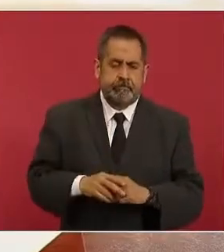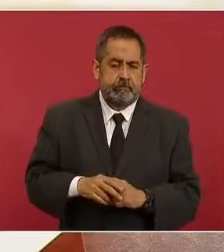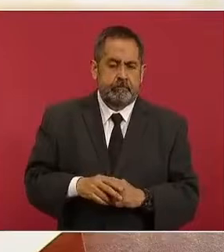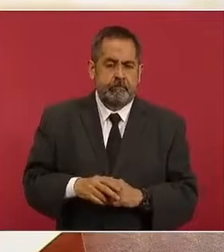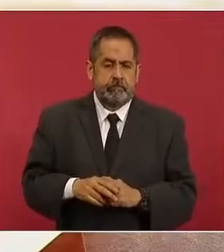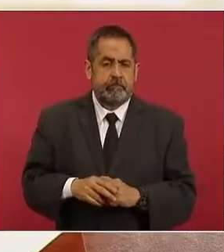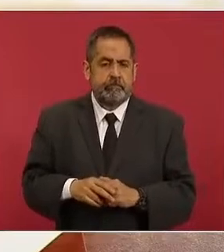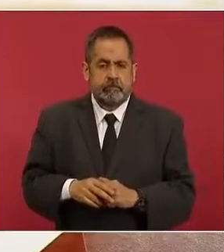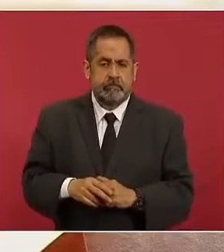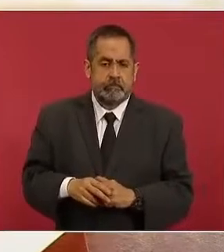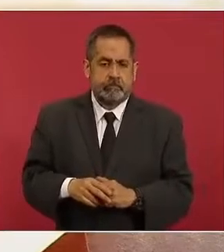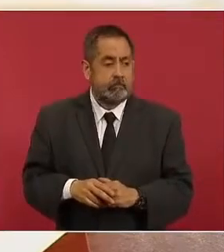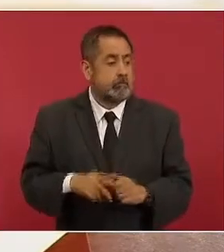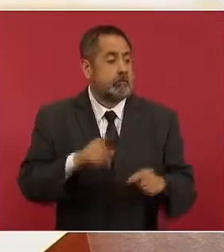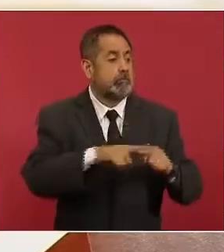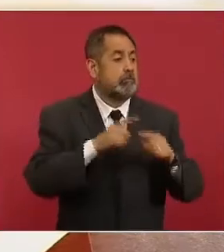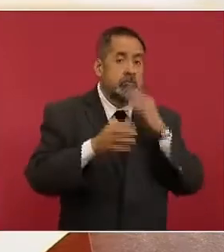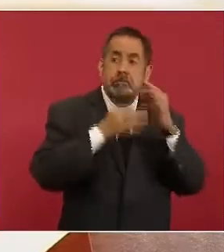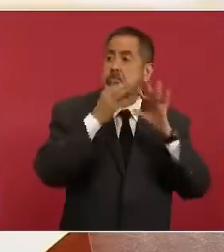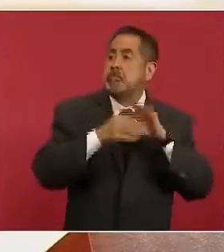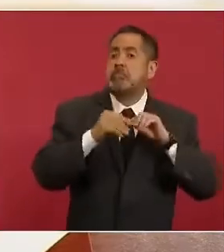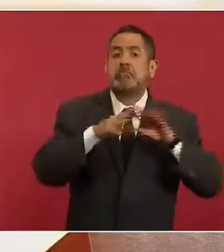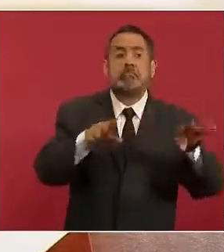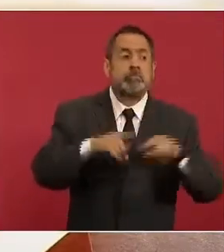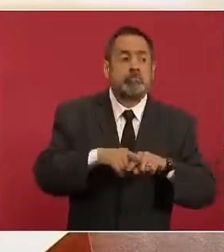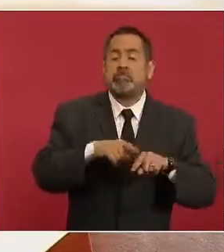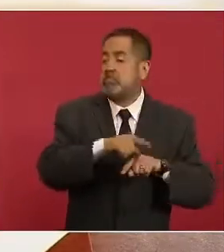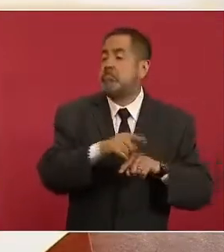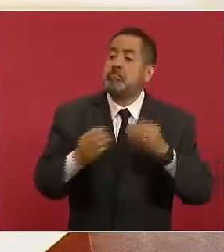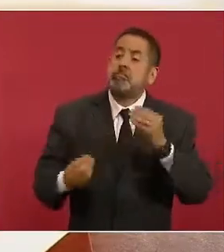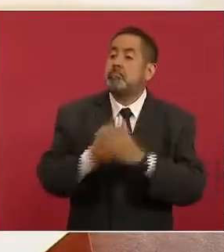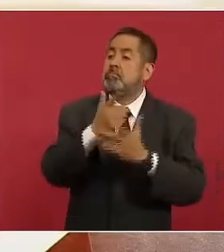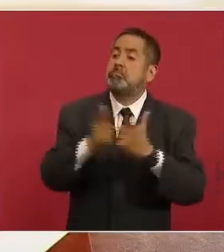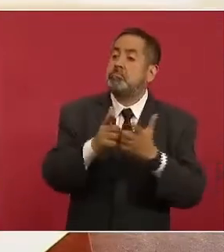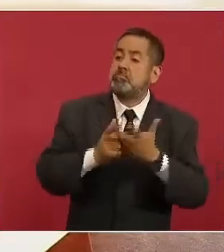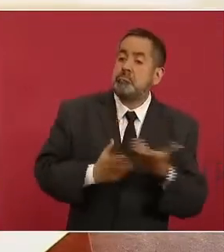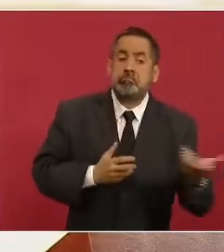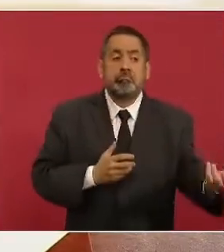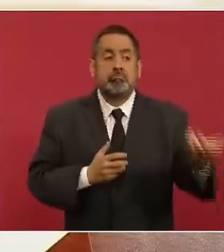se adelantó a decir